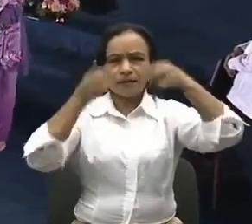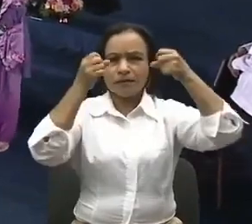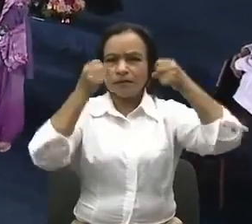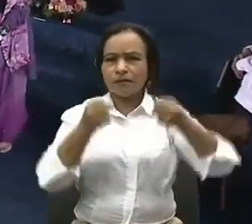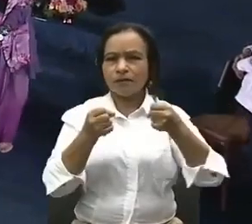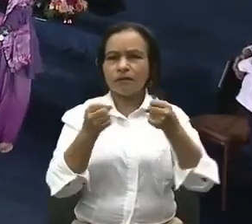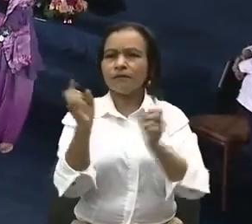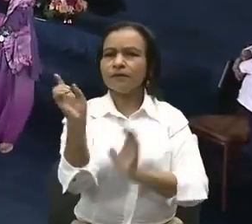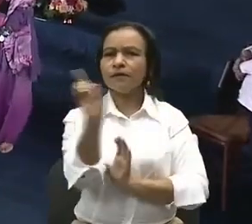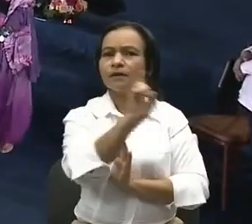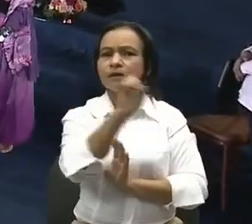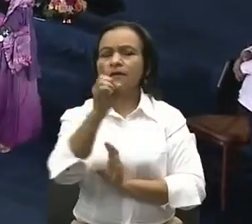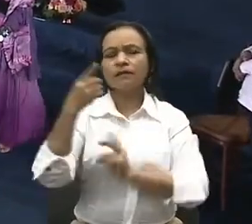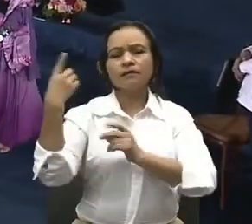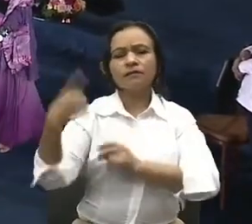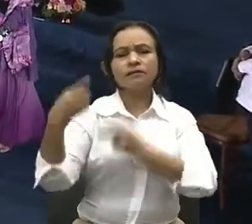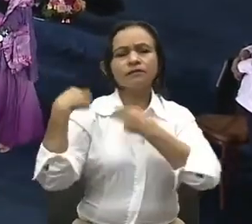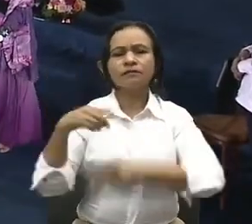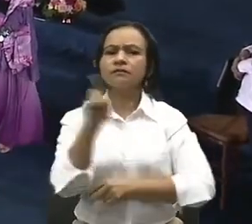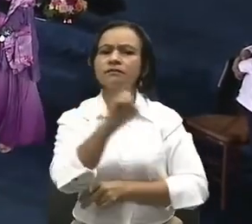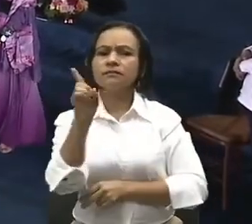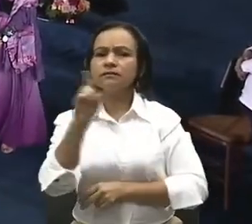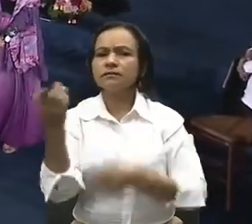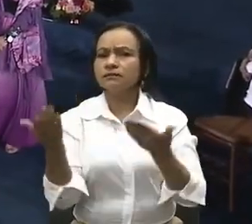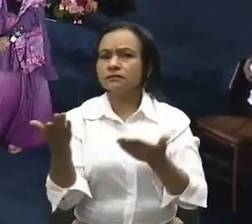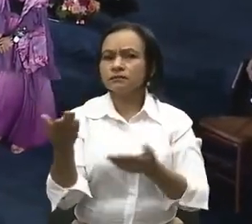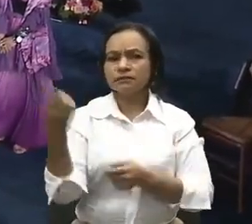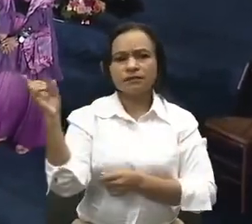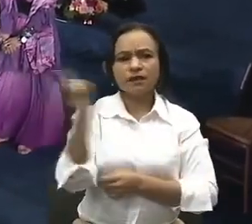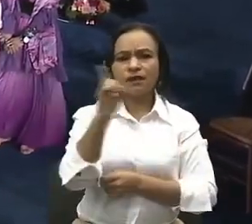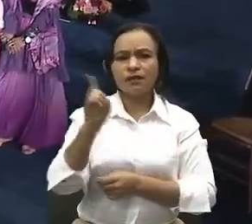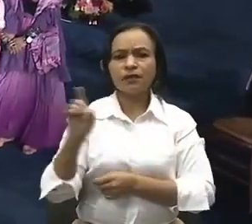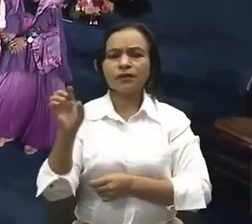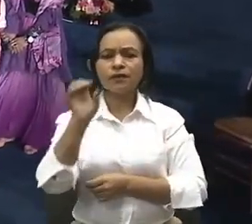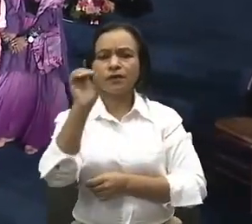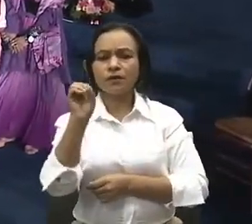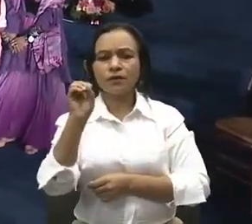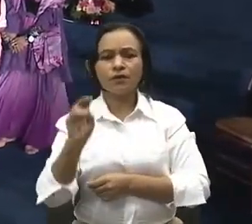están los derechos humanos? ¿Y dónde están los europeos?